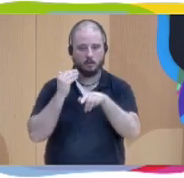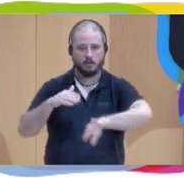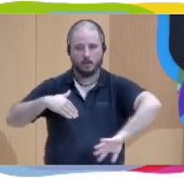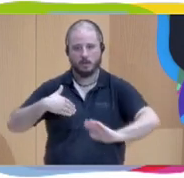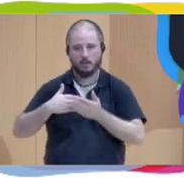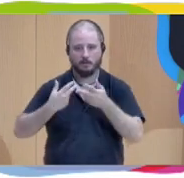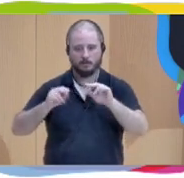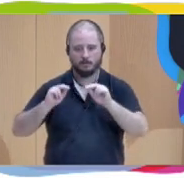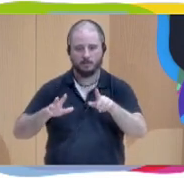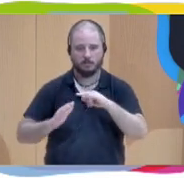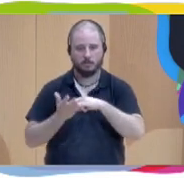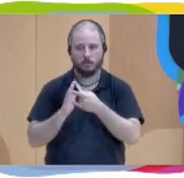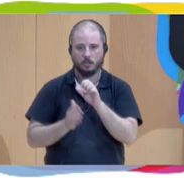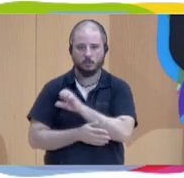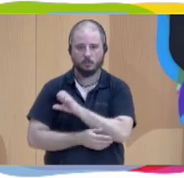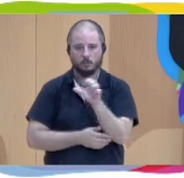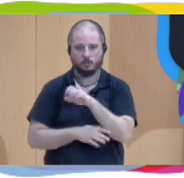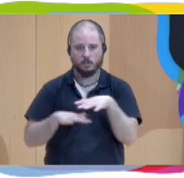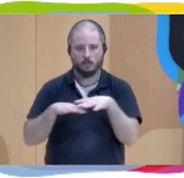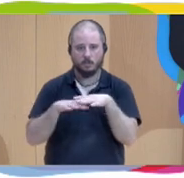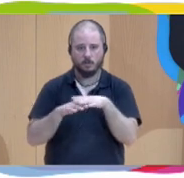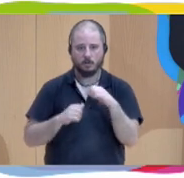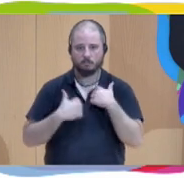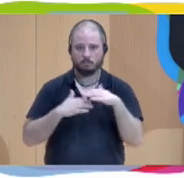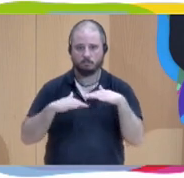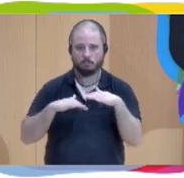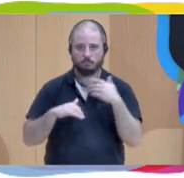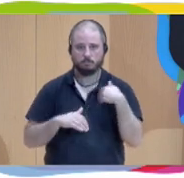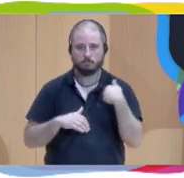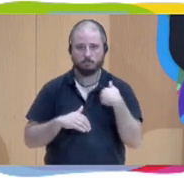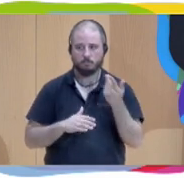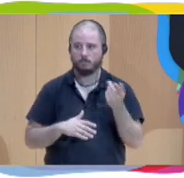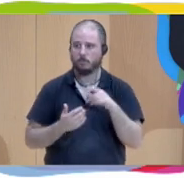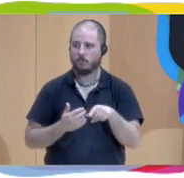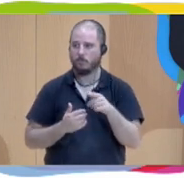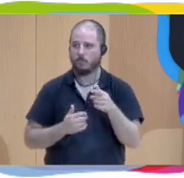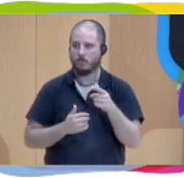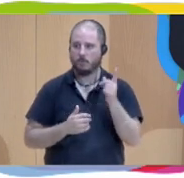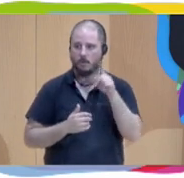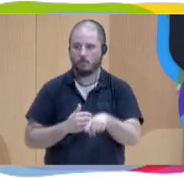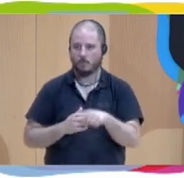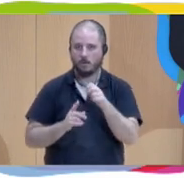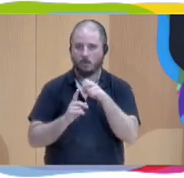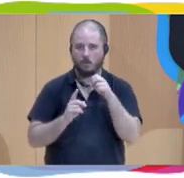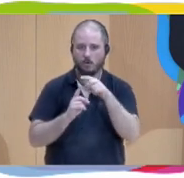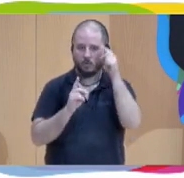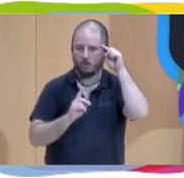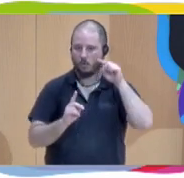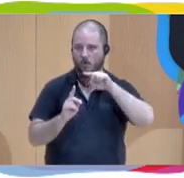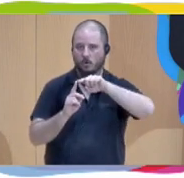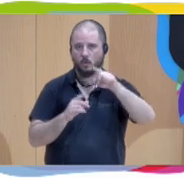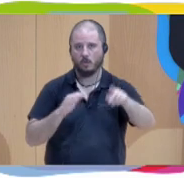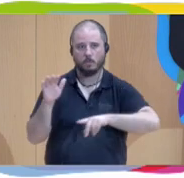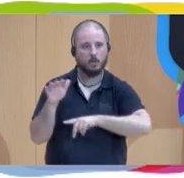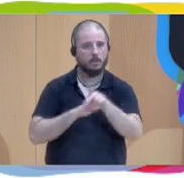proyecto europeo Interred, que también tenemos en marcha, el proyecto Nier, que también tiene como objetivo el desarrollar y